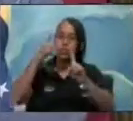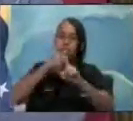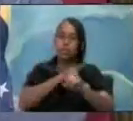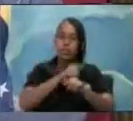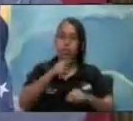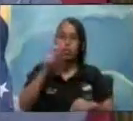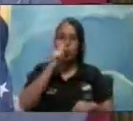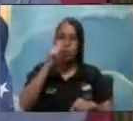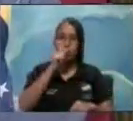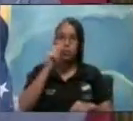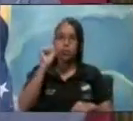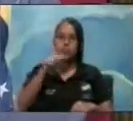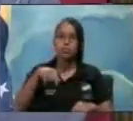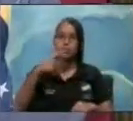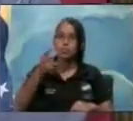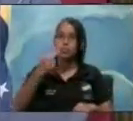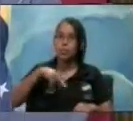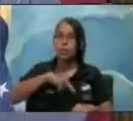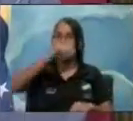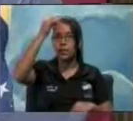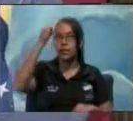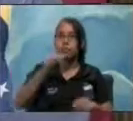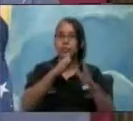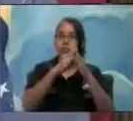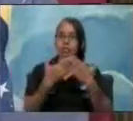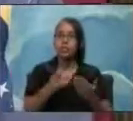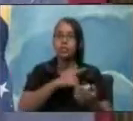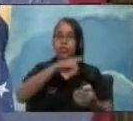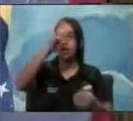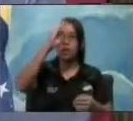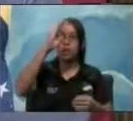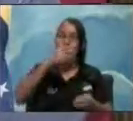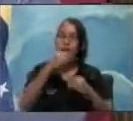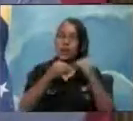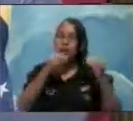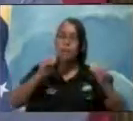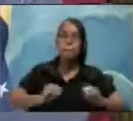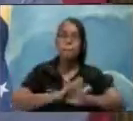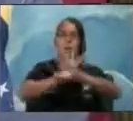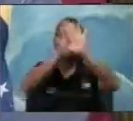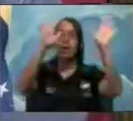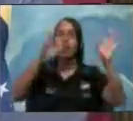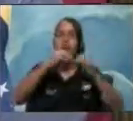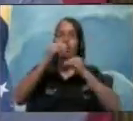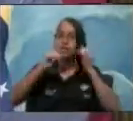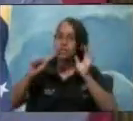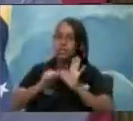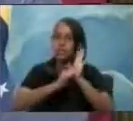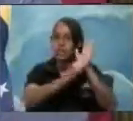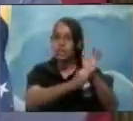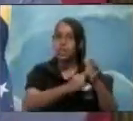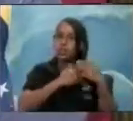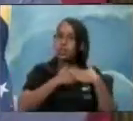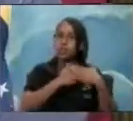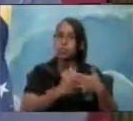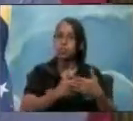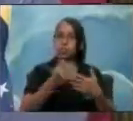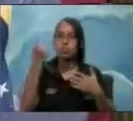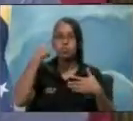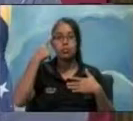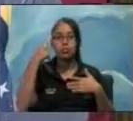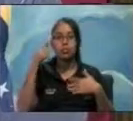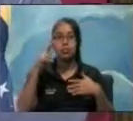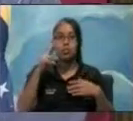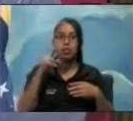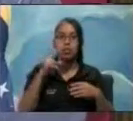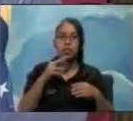Si cuando nosotros creemos en la palabra del Señor, Dios hará milagros, hará señales y prodigios por